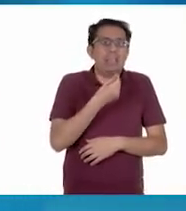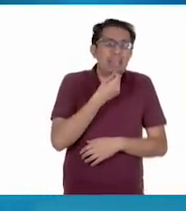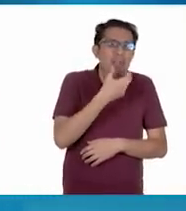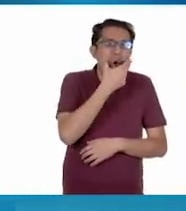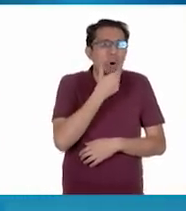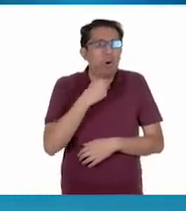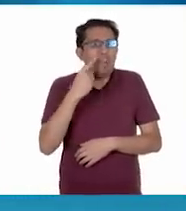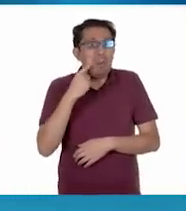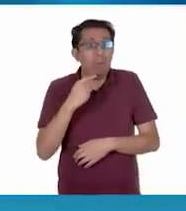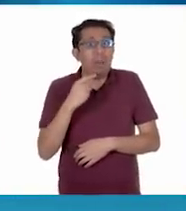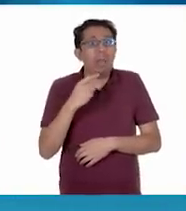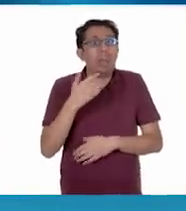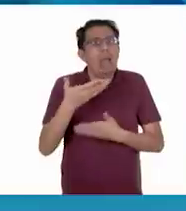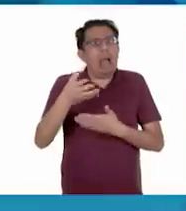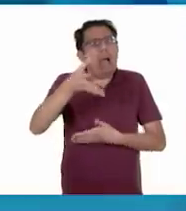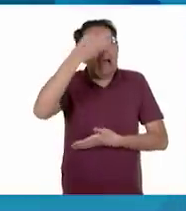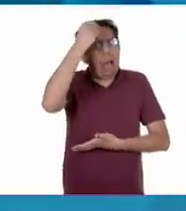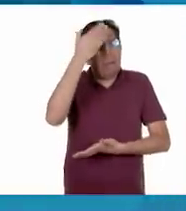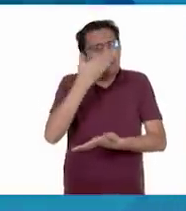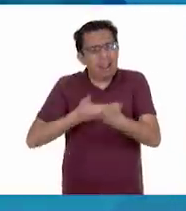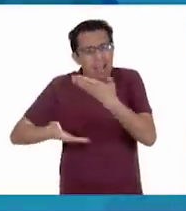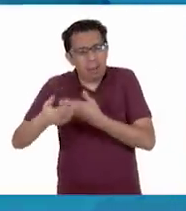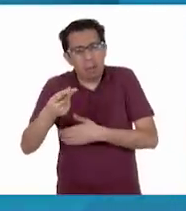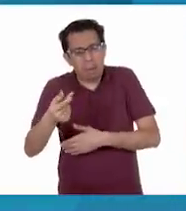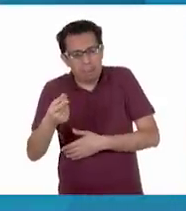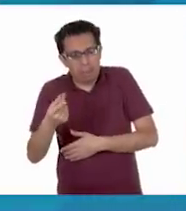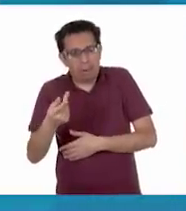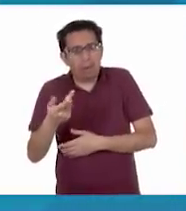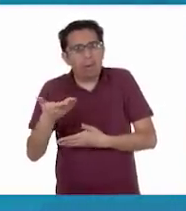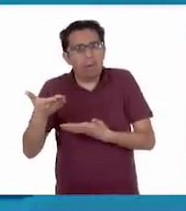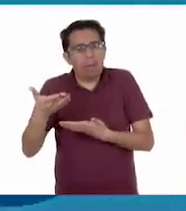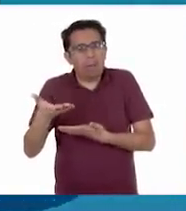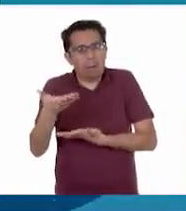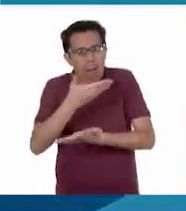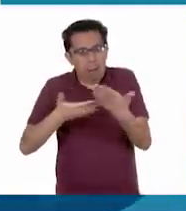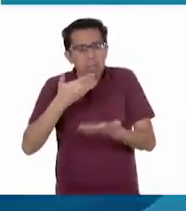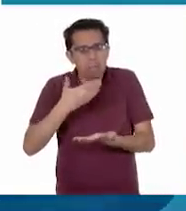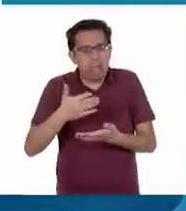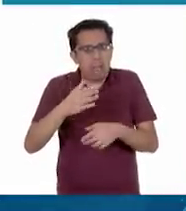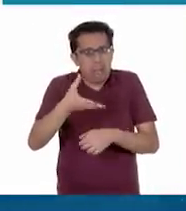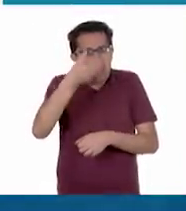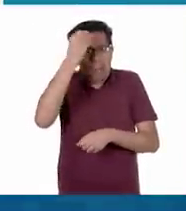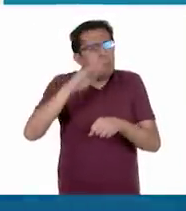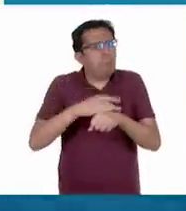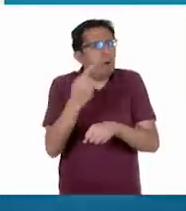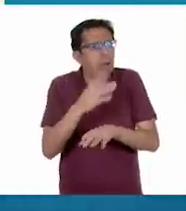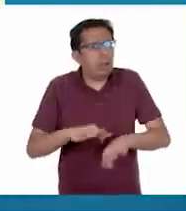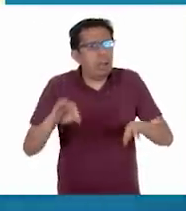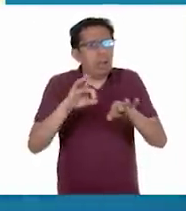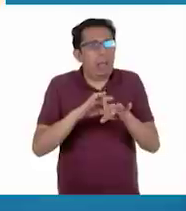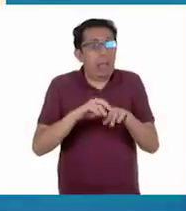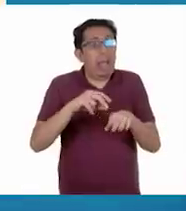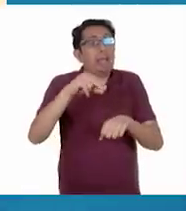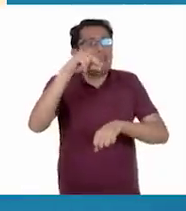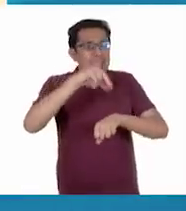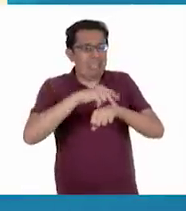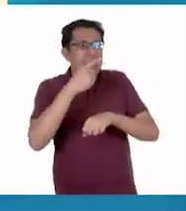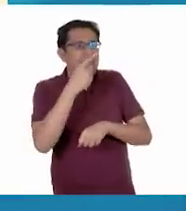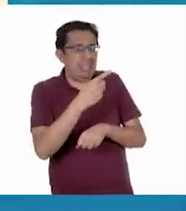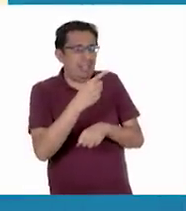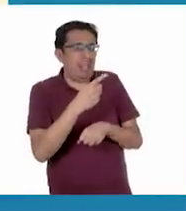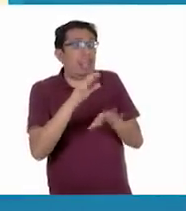niña aprenda a convivir con un perro? Ajá. Y la doctora le dice que es importante que las niñas y los